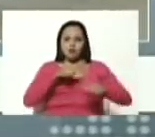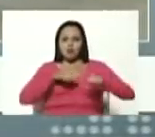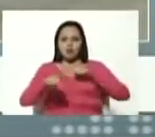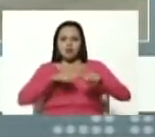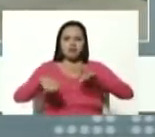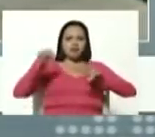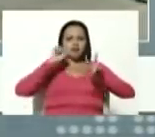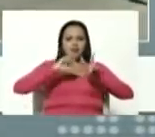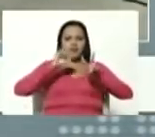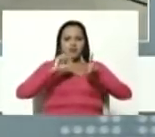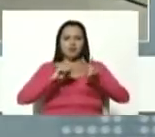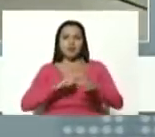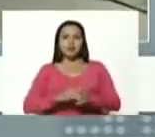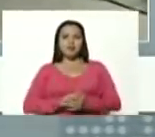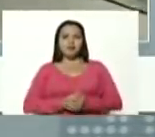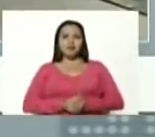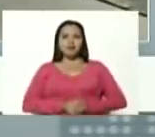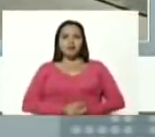Venezuela,